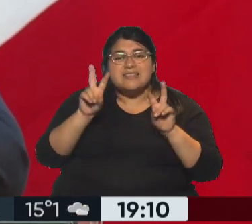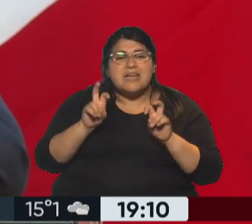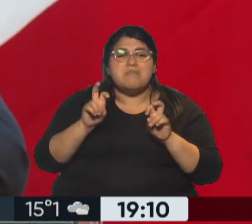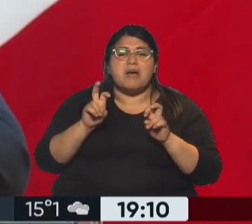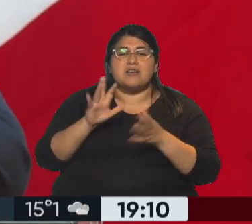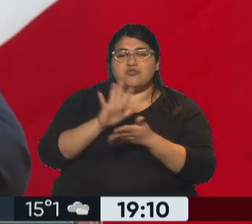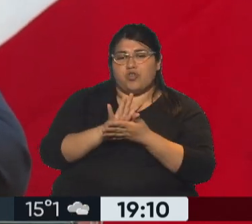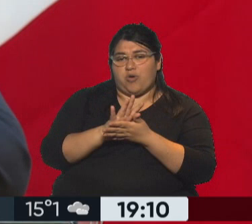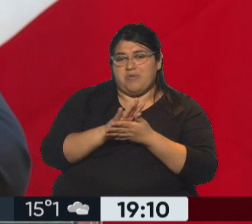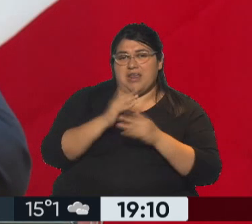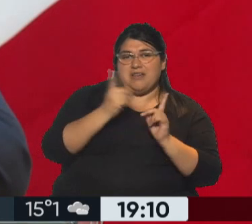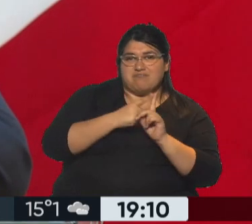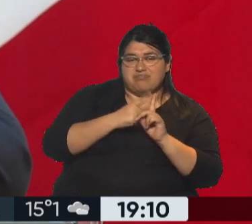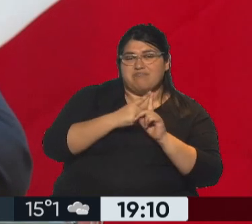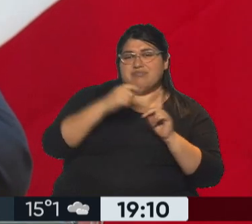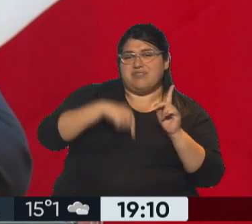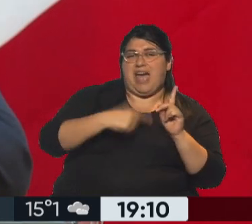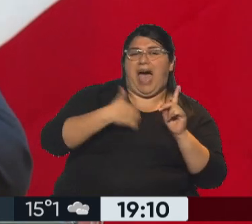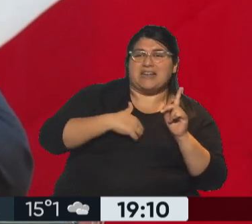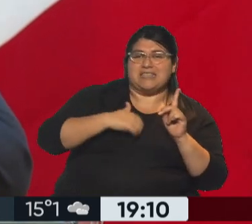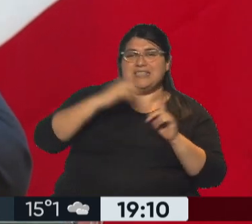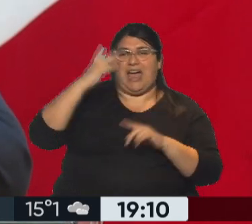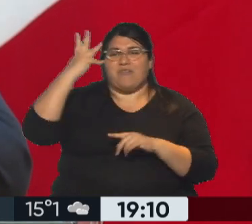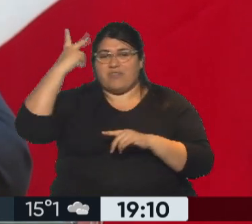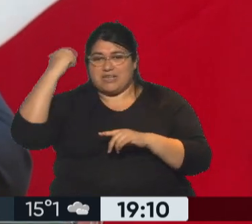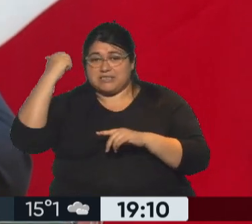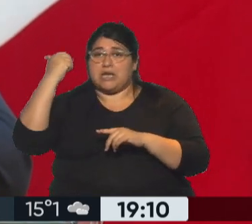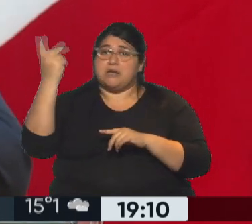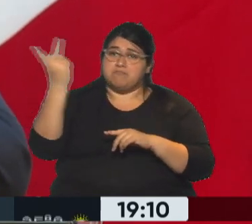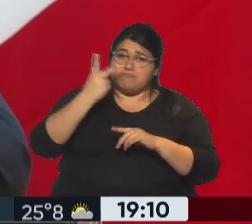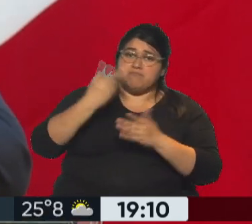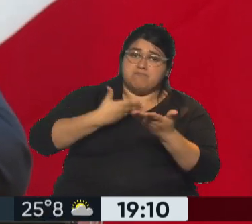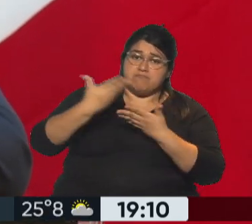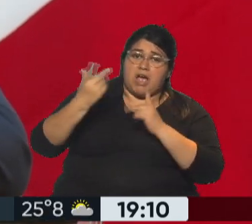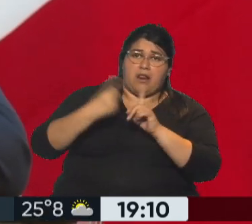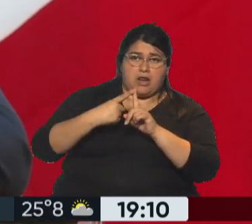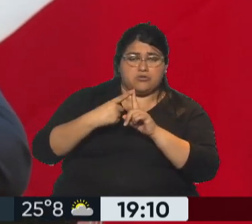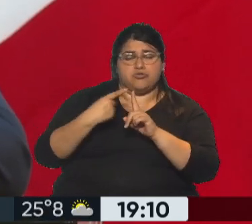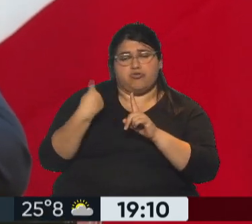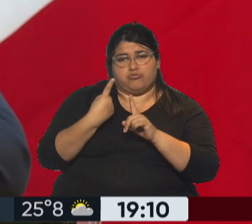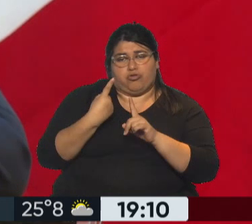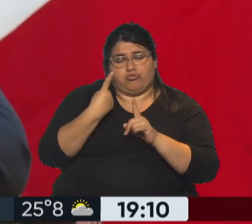relación bilateral de Argentina con Francia, que es una relación que nosotros privilegiamos.